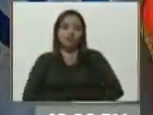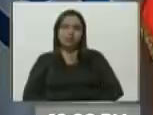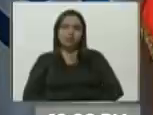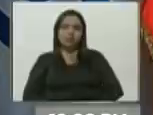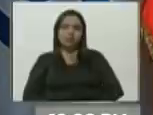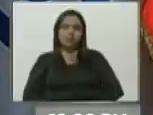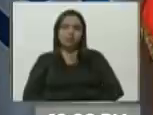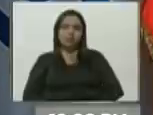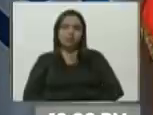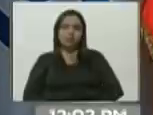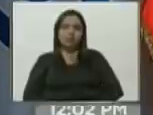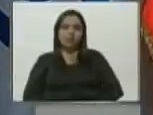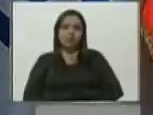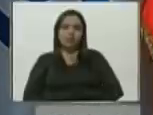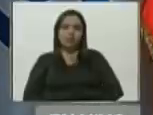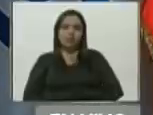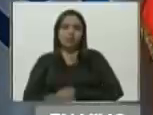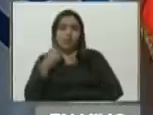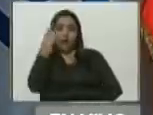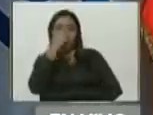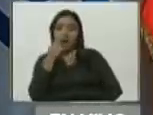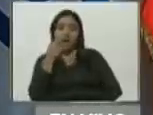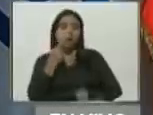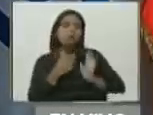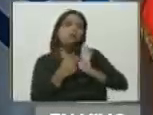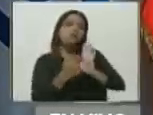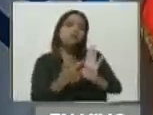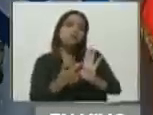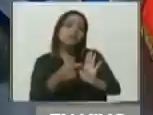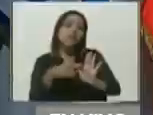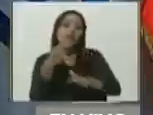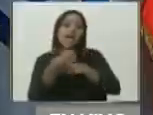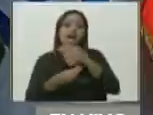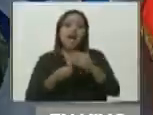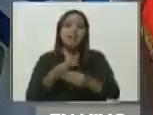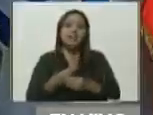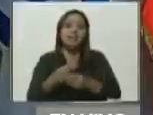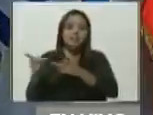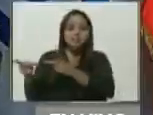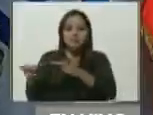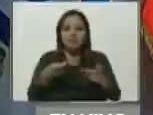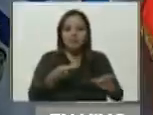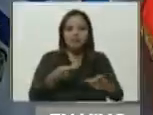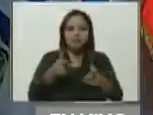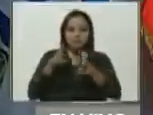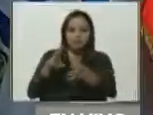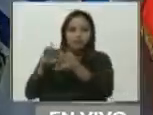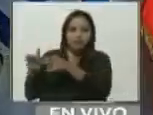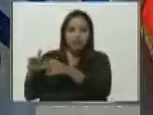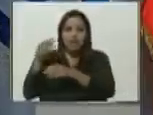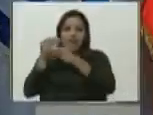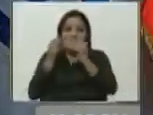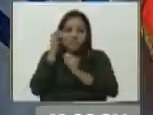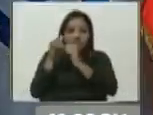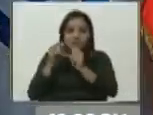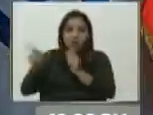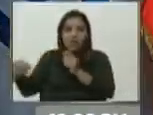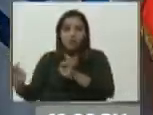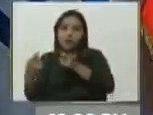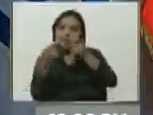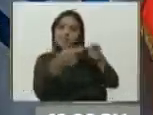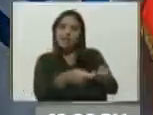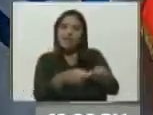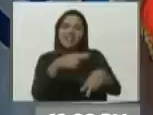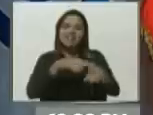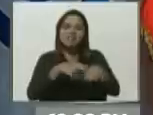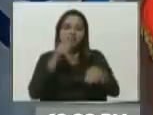prácticamente, no solo a cara descubierta, sino haciendo apología al delito, graba el video y entrega a los niños a la